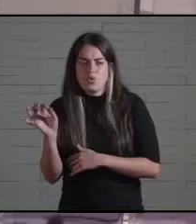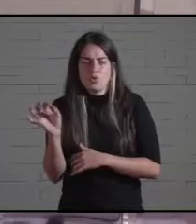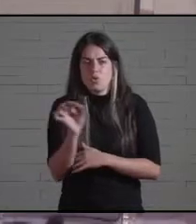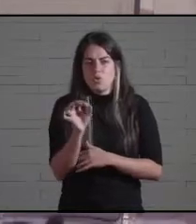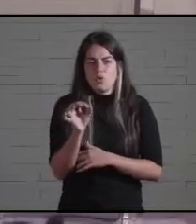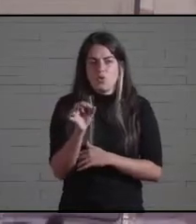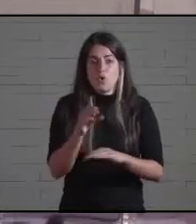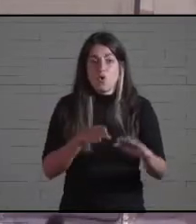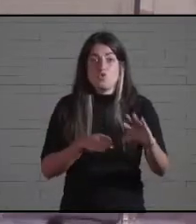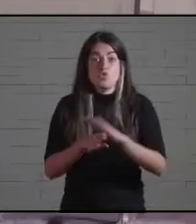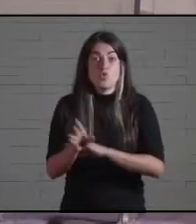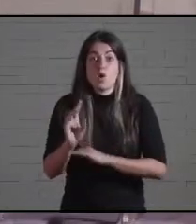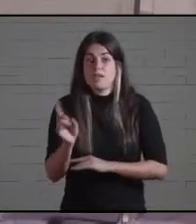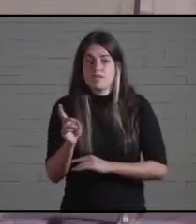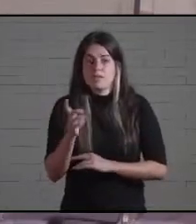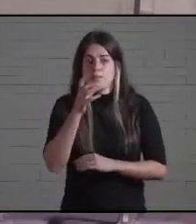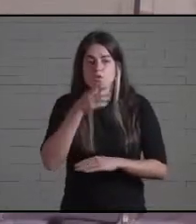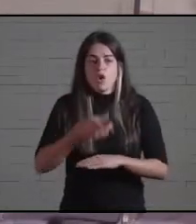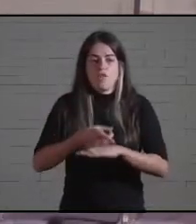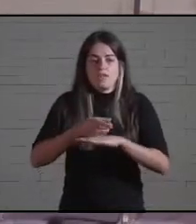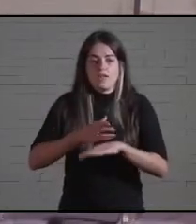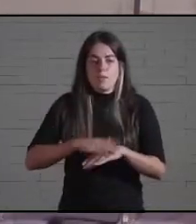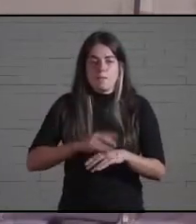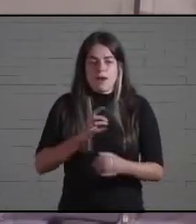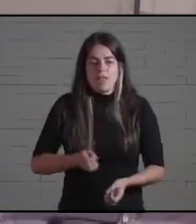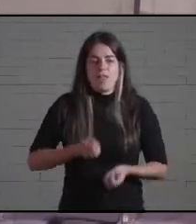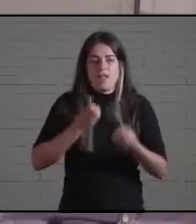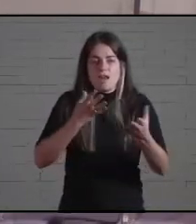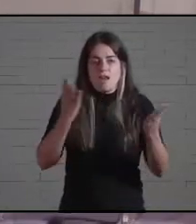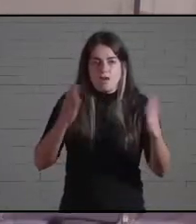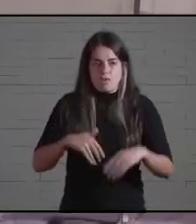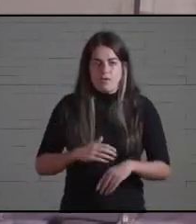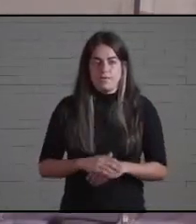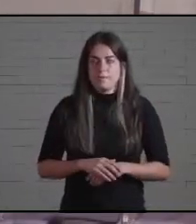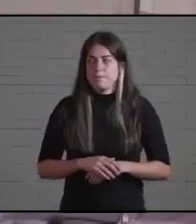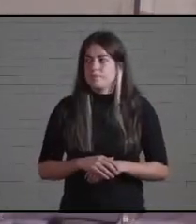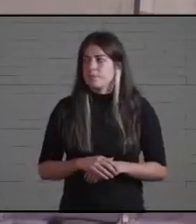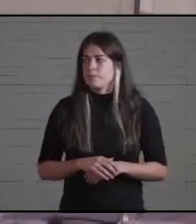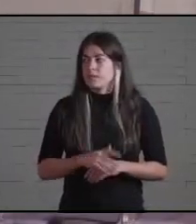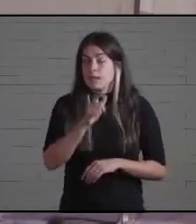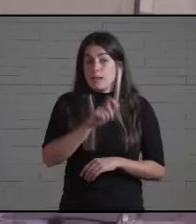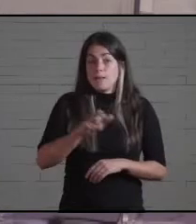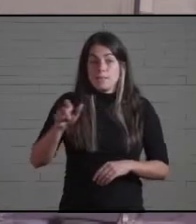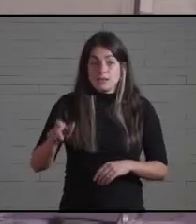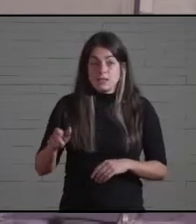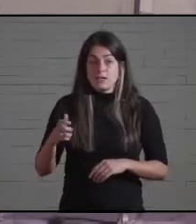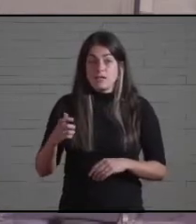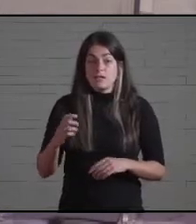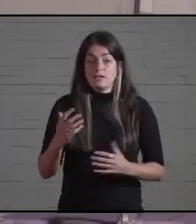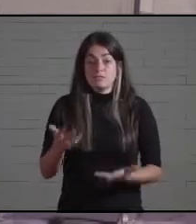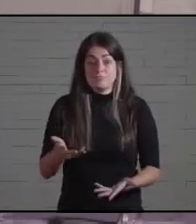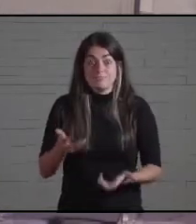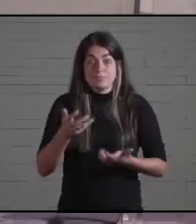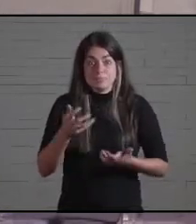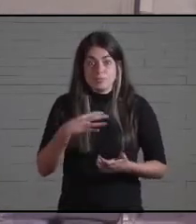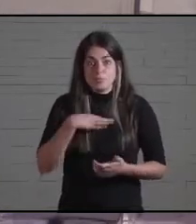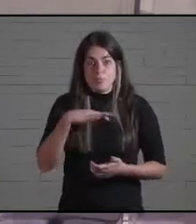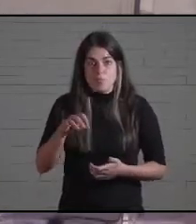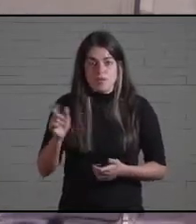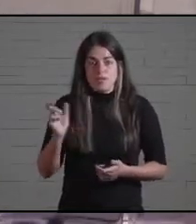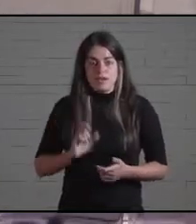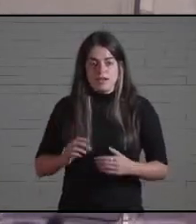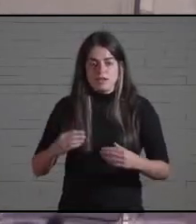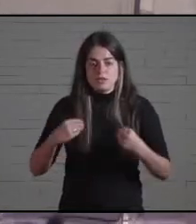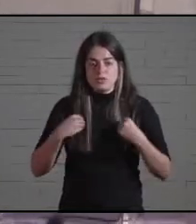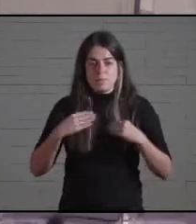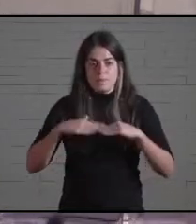no acceden a ellos porque no tienen obligación de declarar? Y entre las personas potencialmente beneficiarias de ingreso mínimo vital,